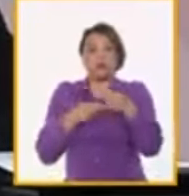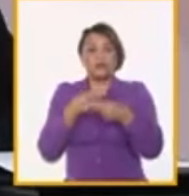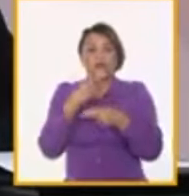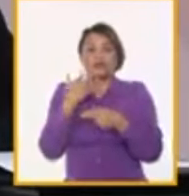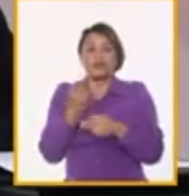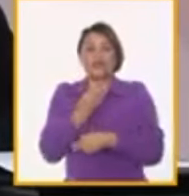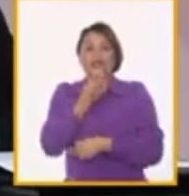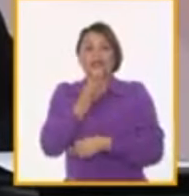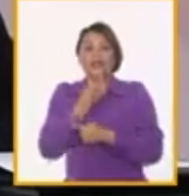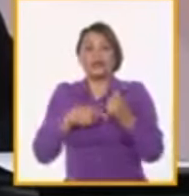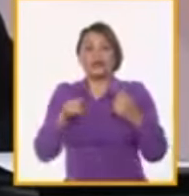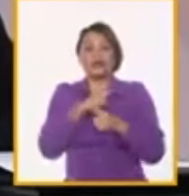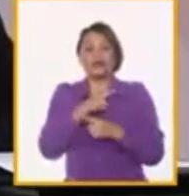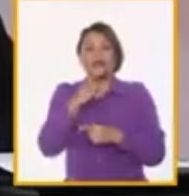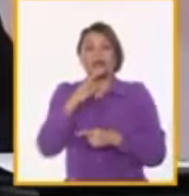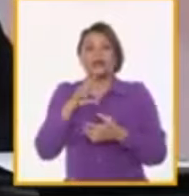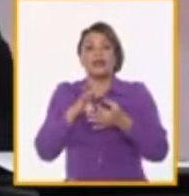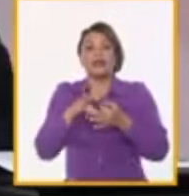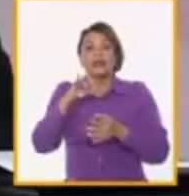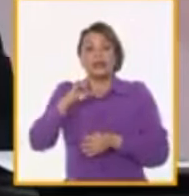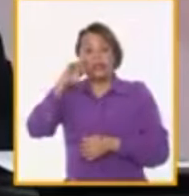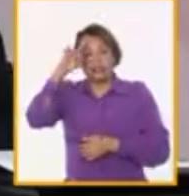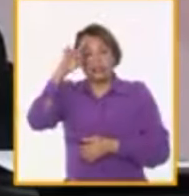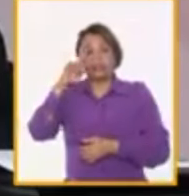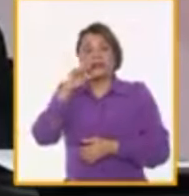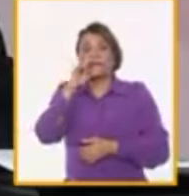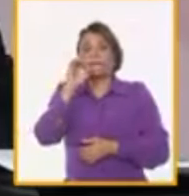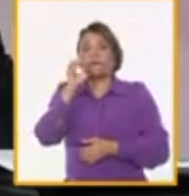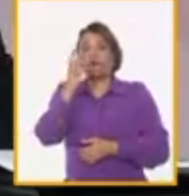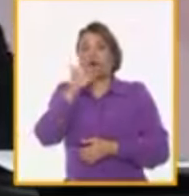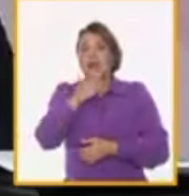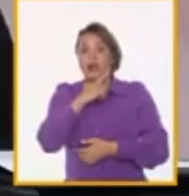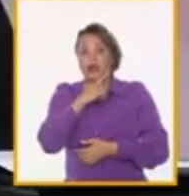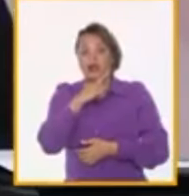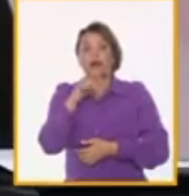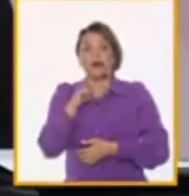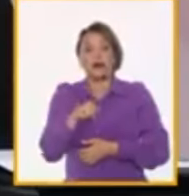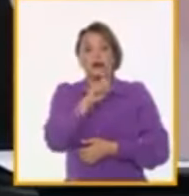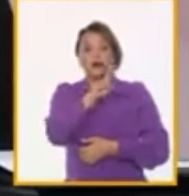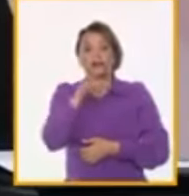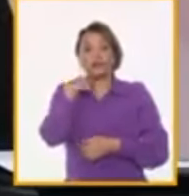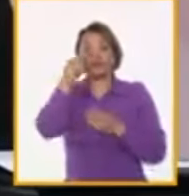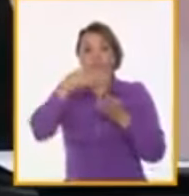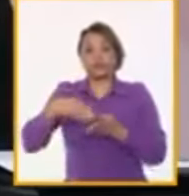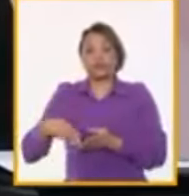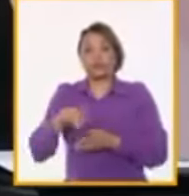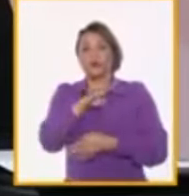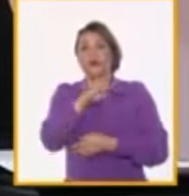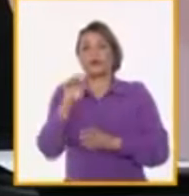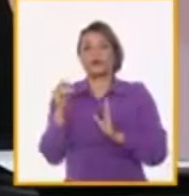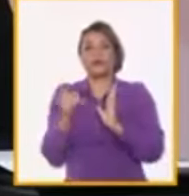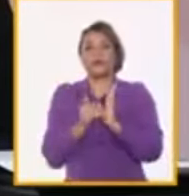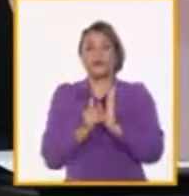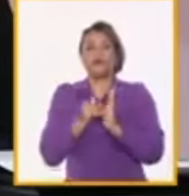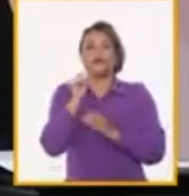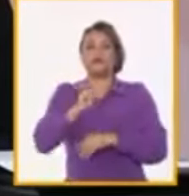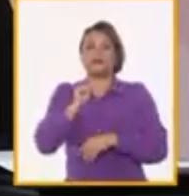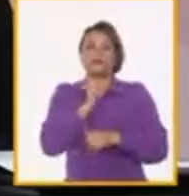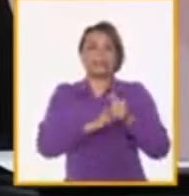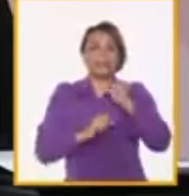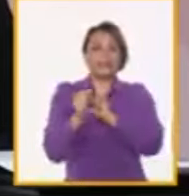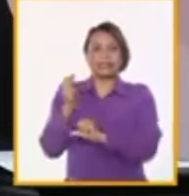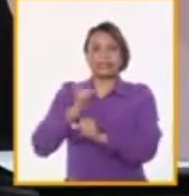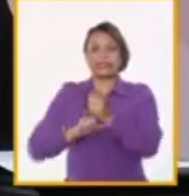contra Hezbollah que ha dejado al menos 11 muertos y casi 4.000 heridos, según diversas fuentes,